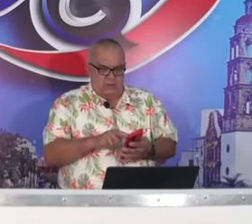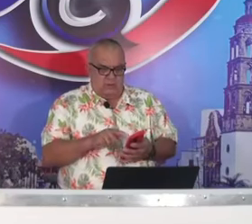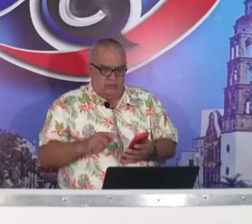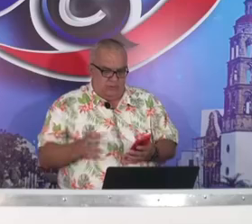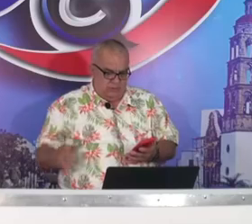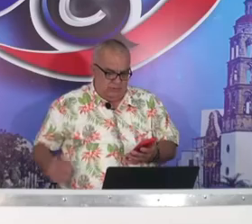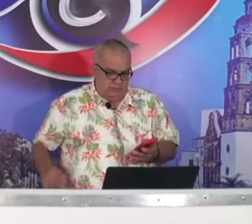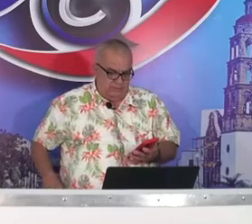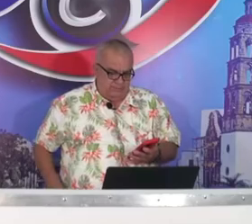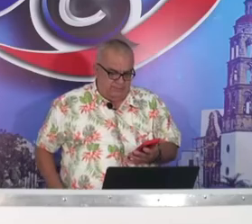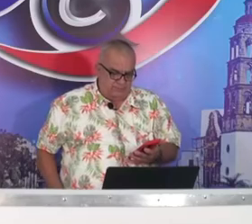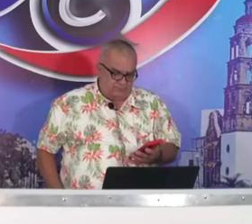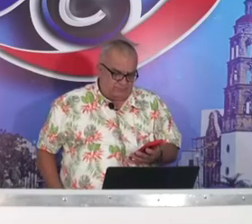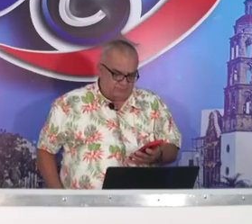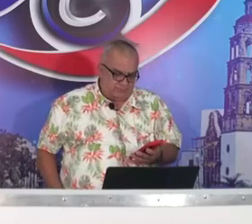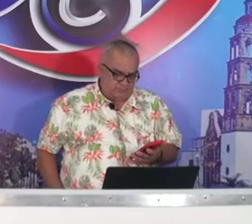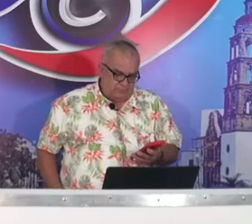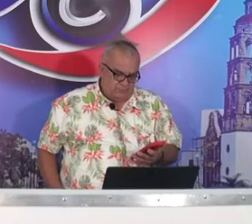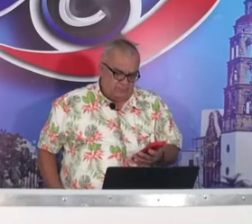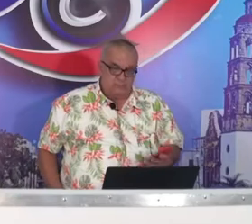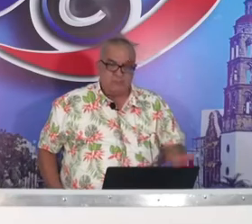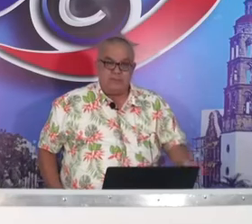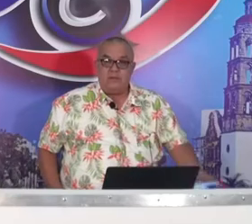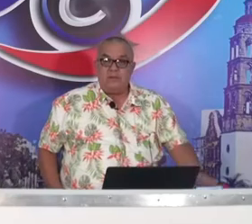Es lo que digo yo.